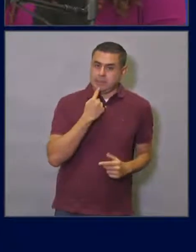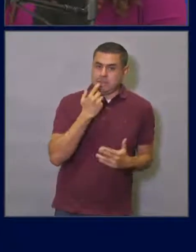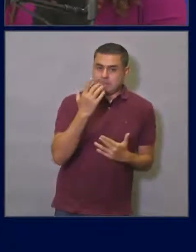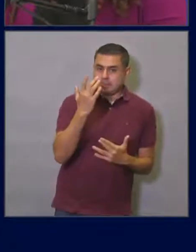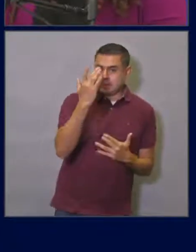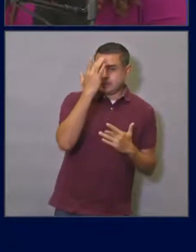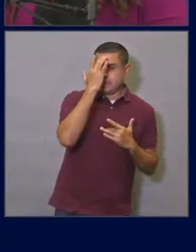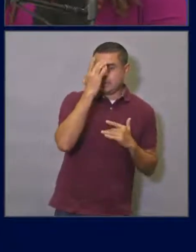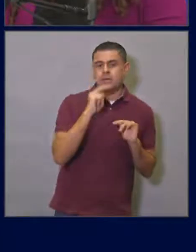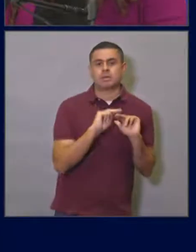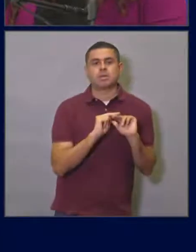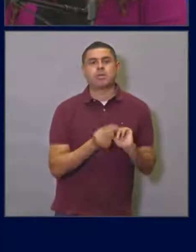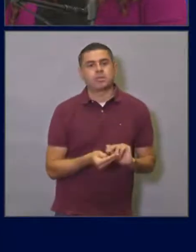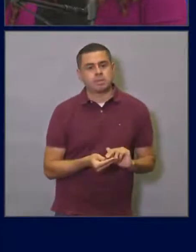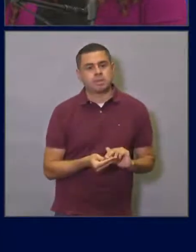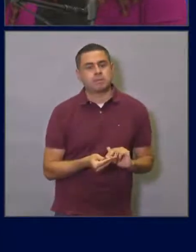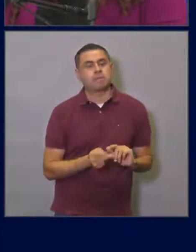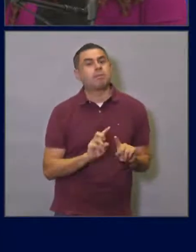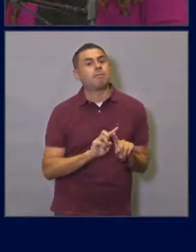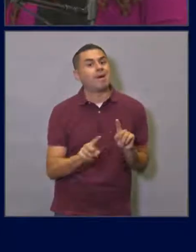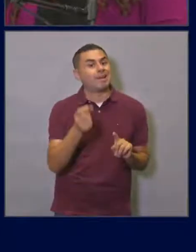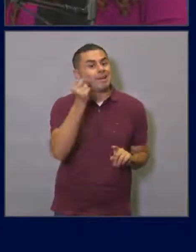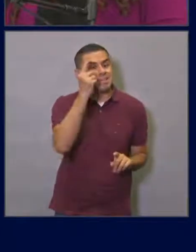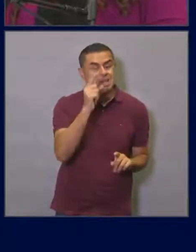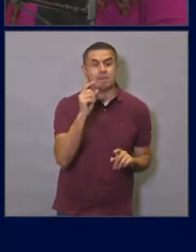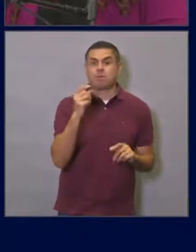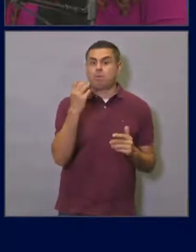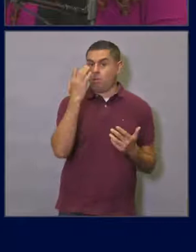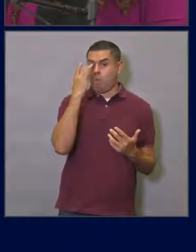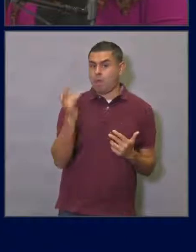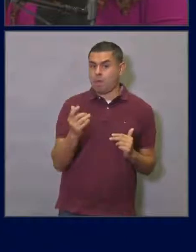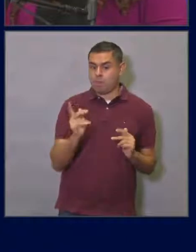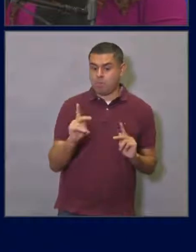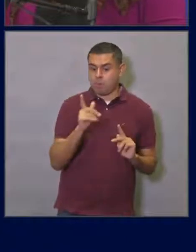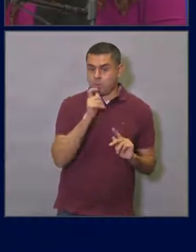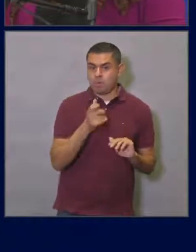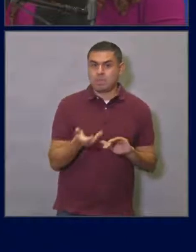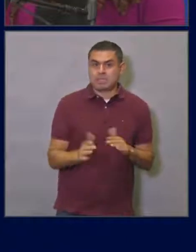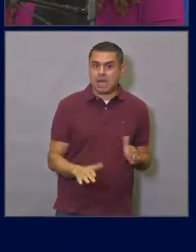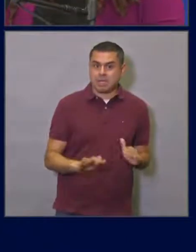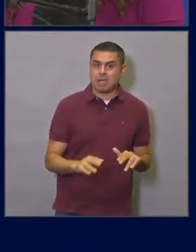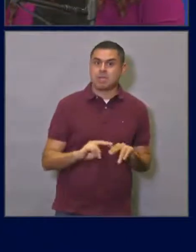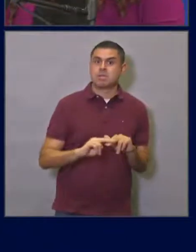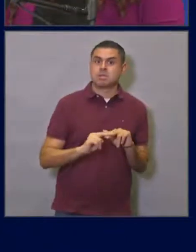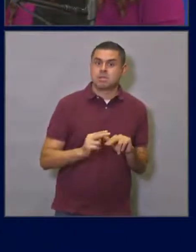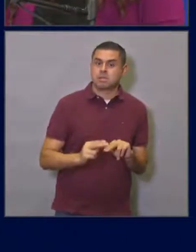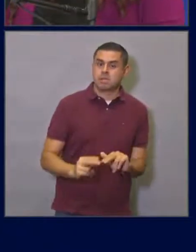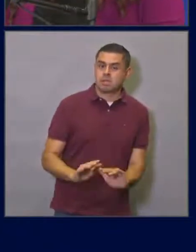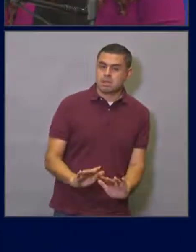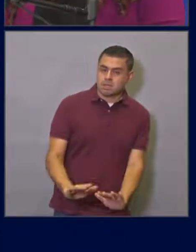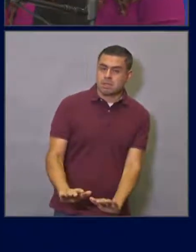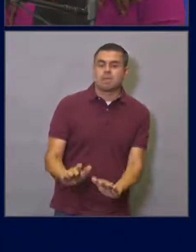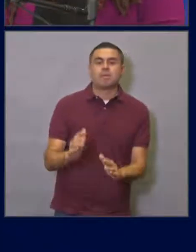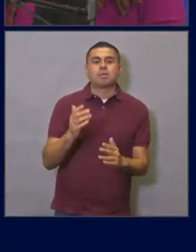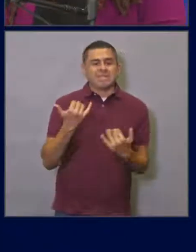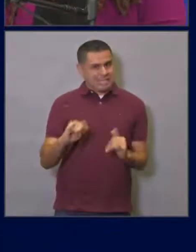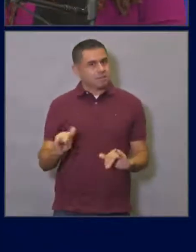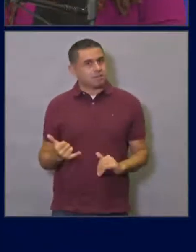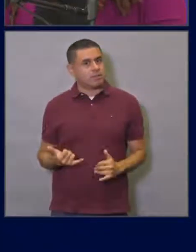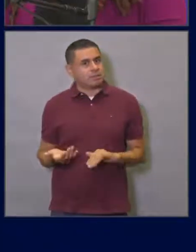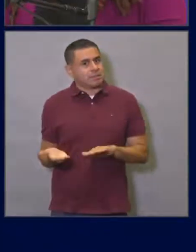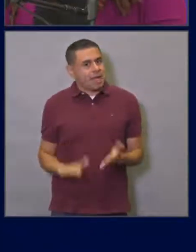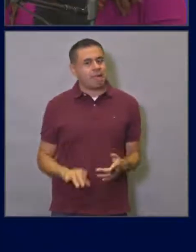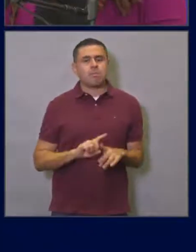virus, pero también a los enormes avances que hemos visto de parte de los profesionales de salud en nuestra